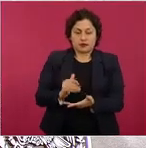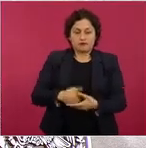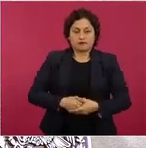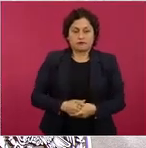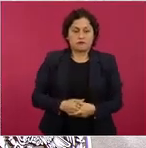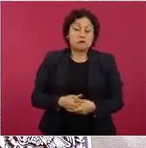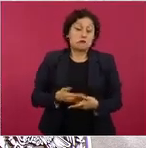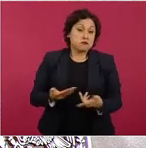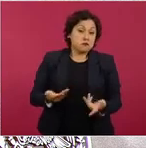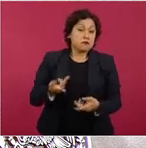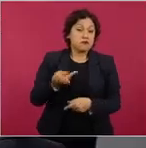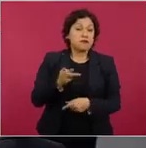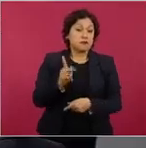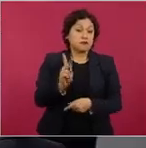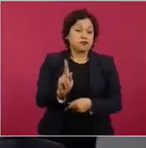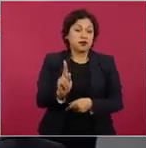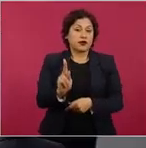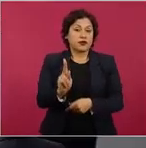de todas formas,